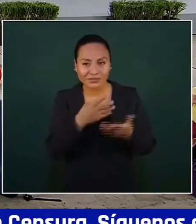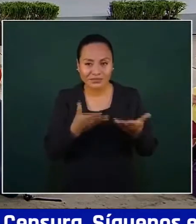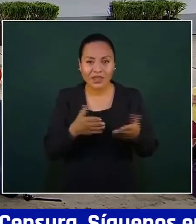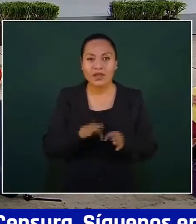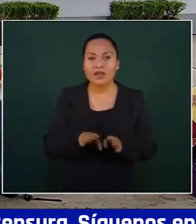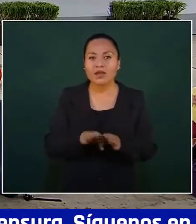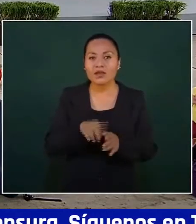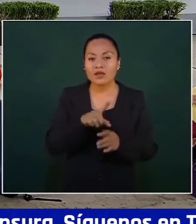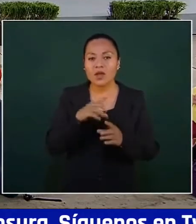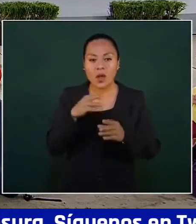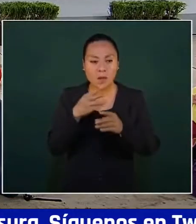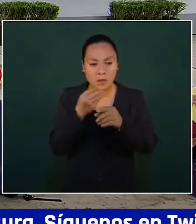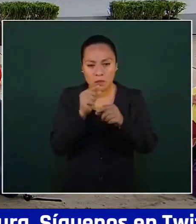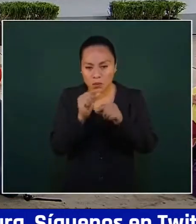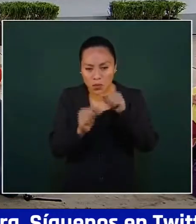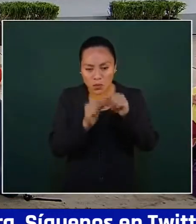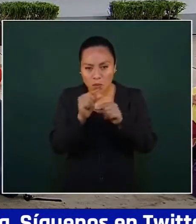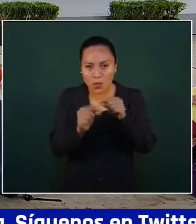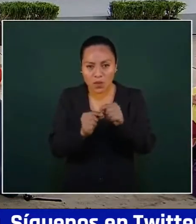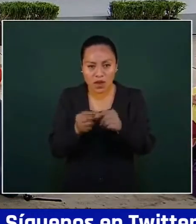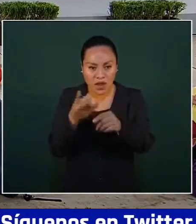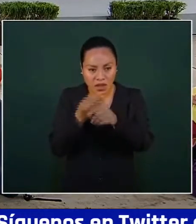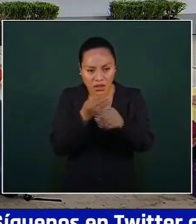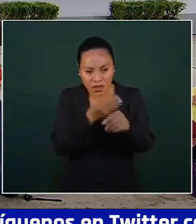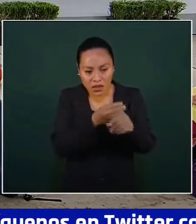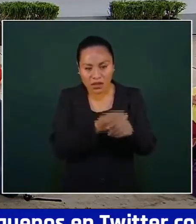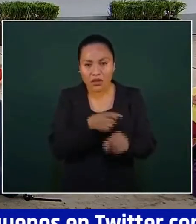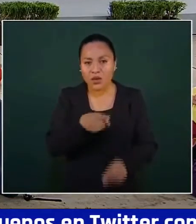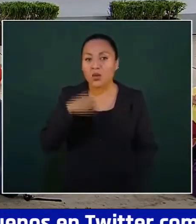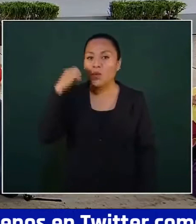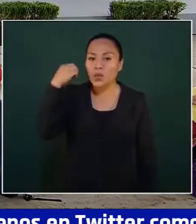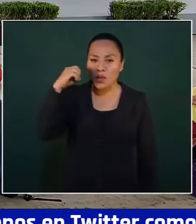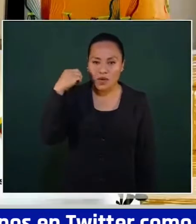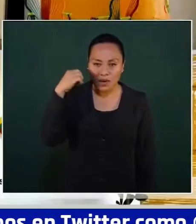esta reconstrucción en casos como en Oaxaca.